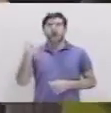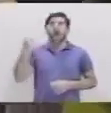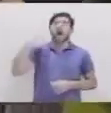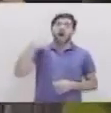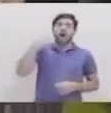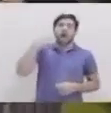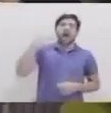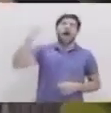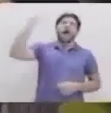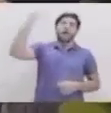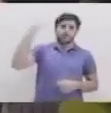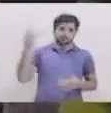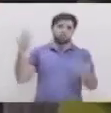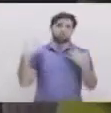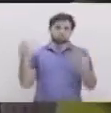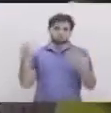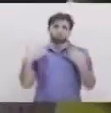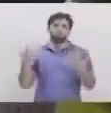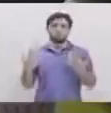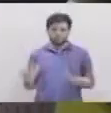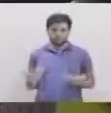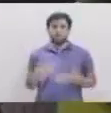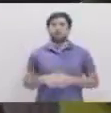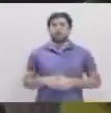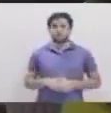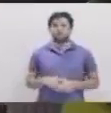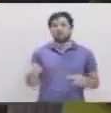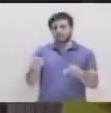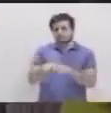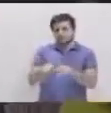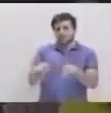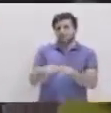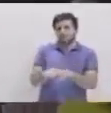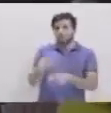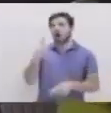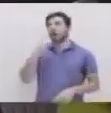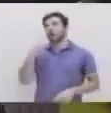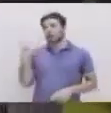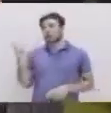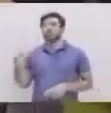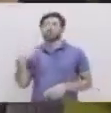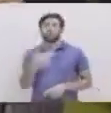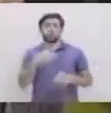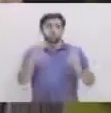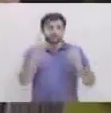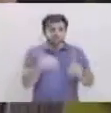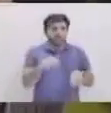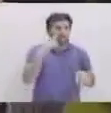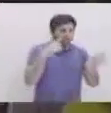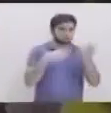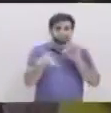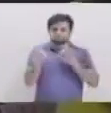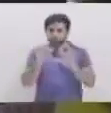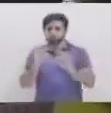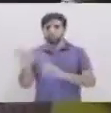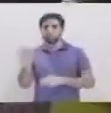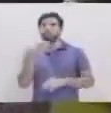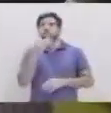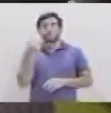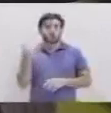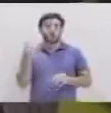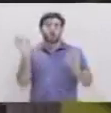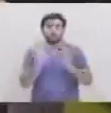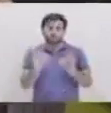por ejemplo, depende también cuál es la masa del objeto. Nosotros tenemos que identificar diferentes elementos para el